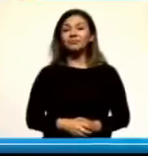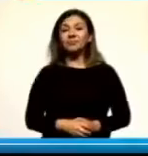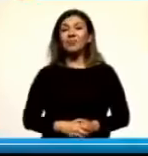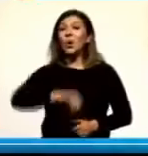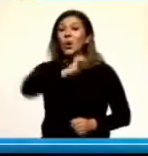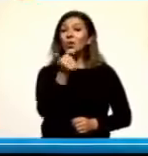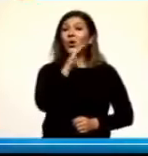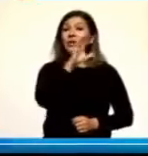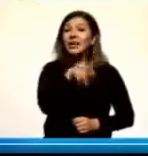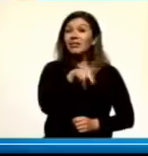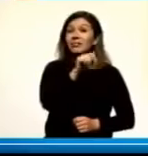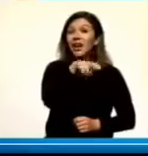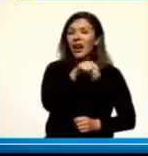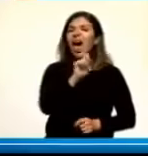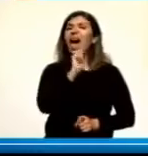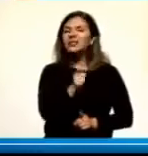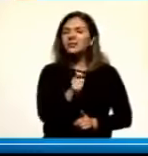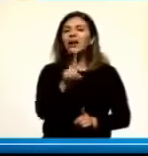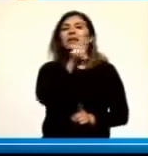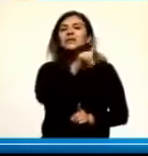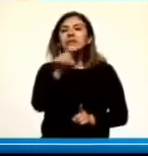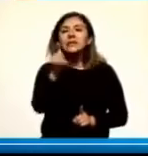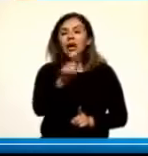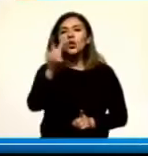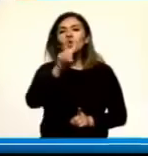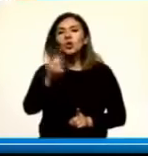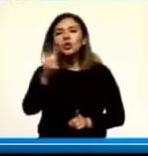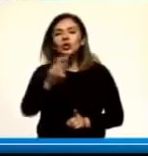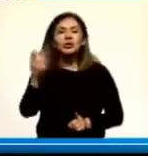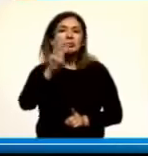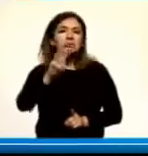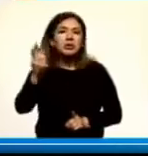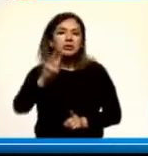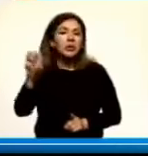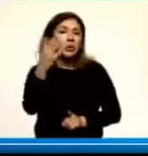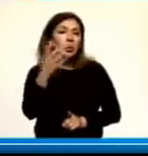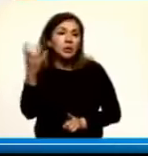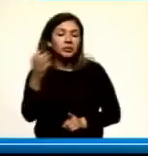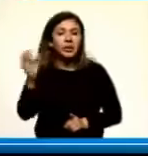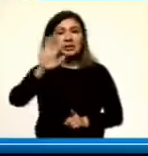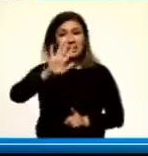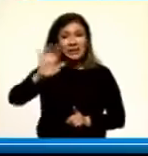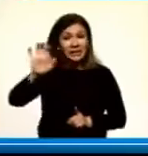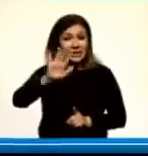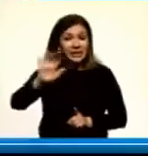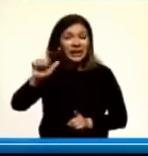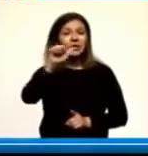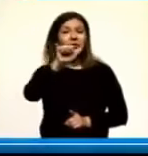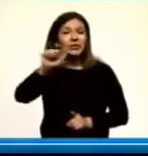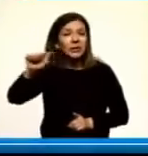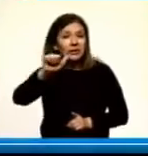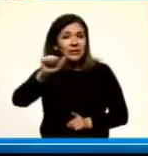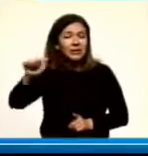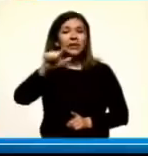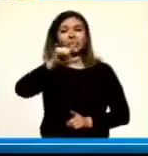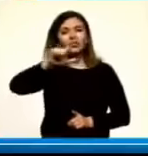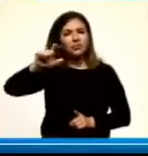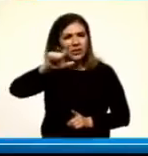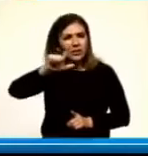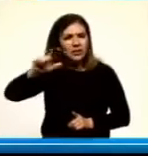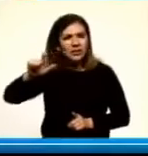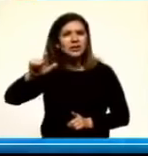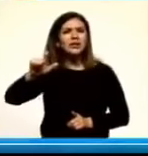las centenas son 100, 200, 300, 400, 500,